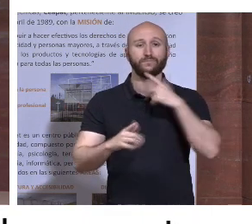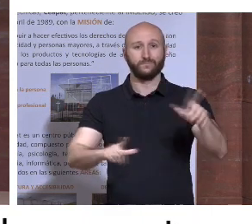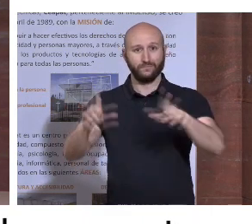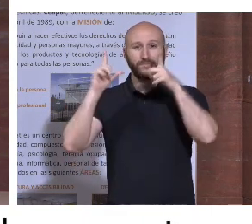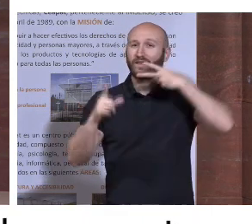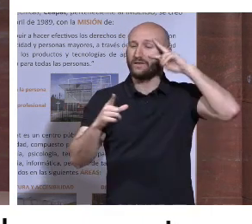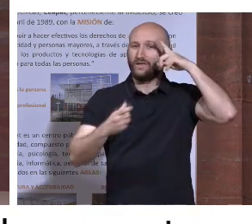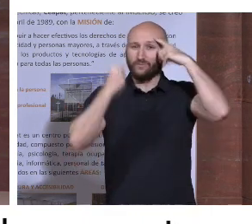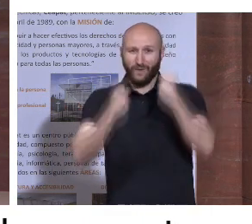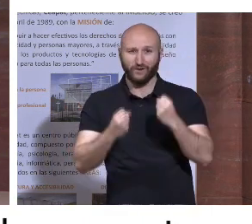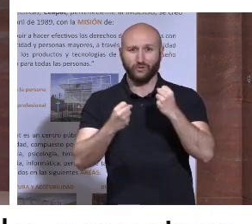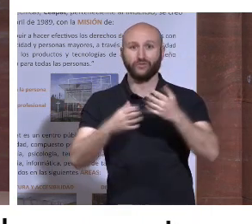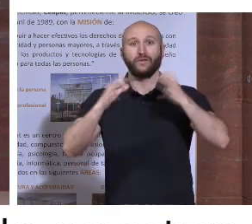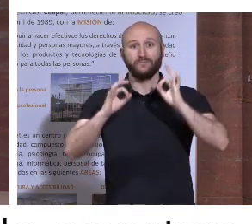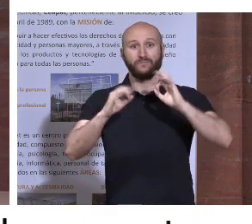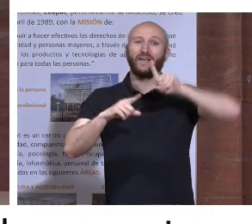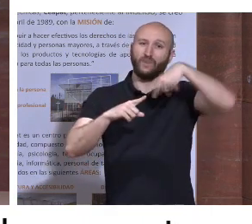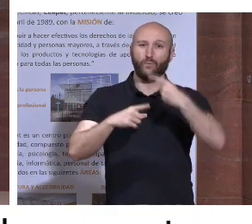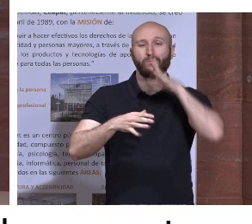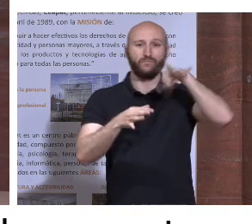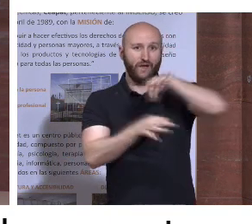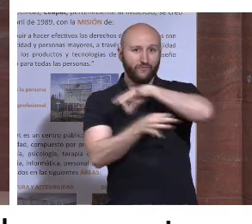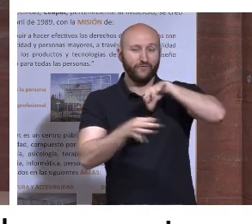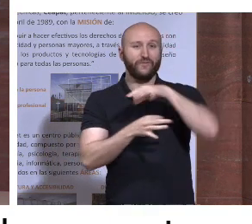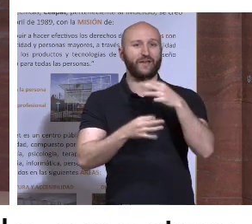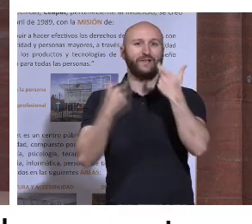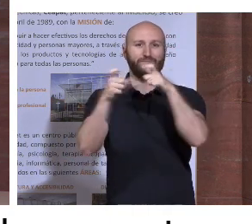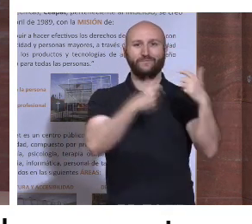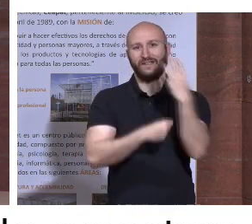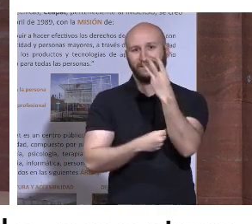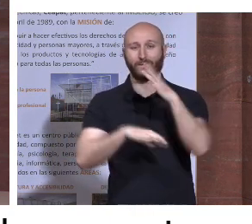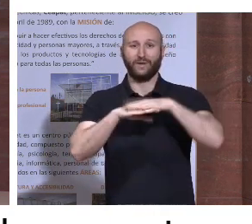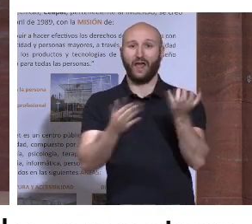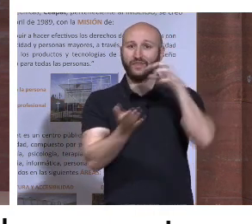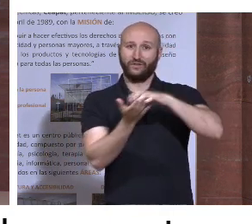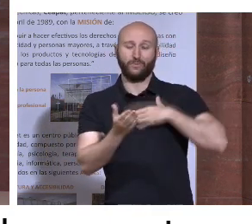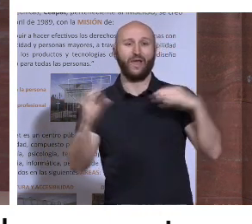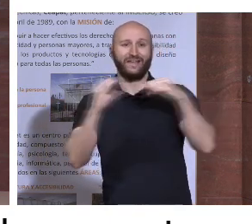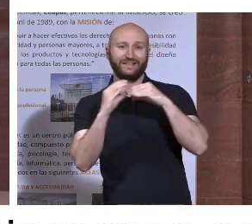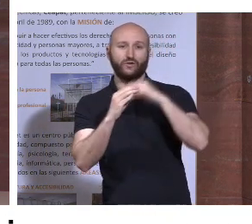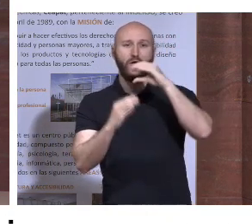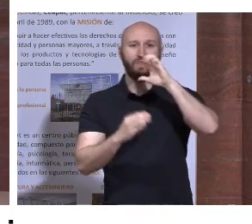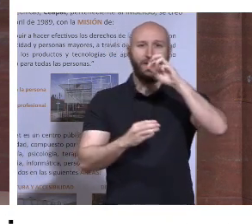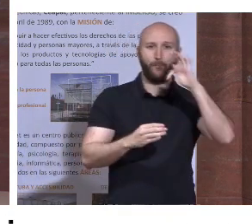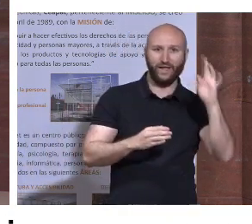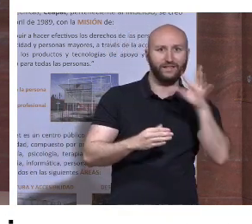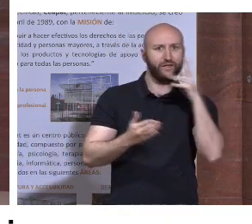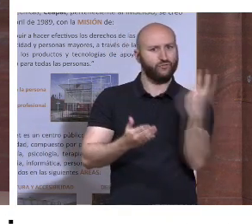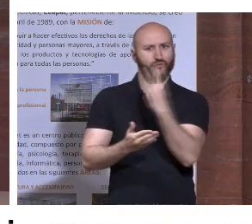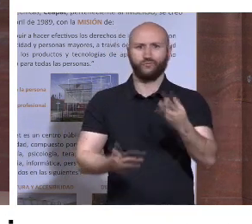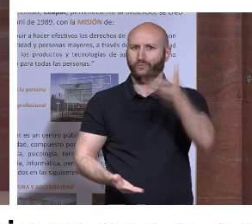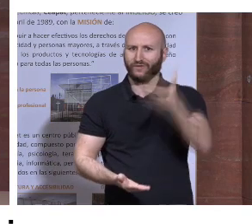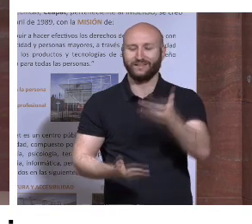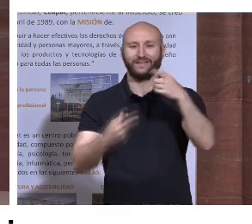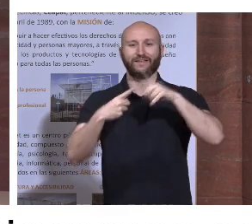asistiremos antes del café encuentro de esta mañana se centra en tres ejes que para el CEAPAT e INSERSO han sido fundamentales: